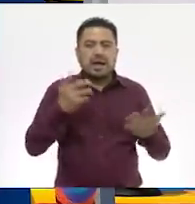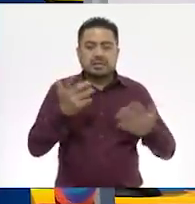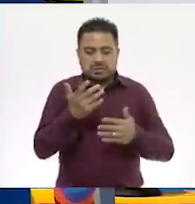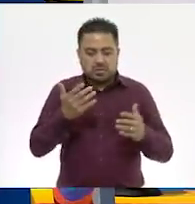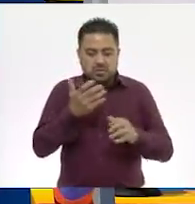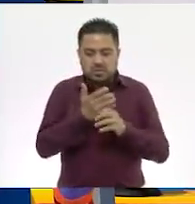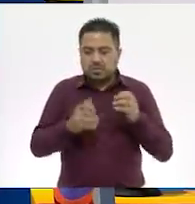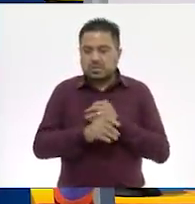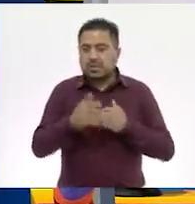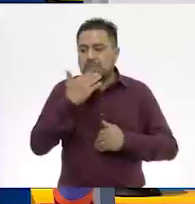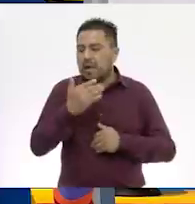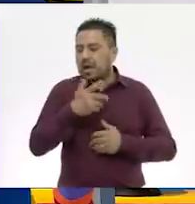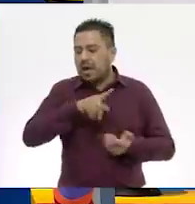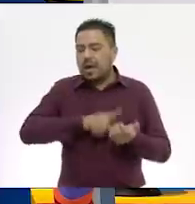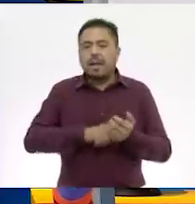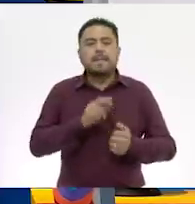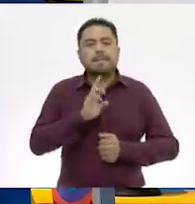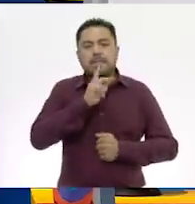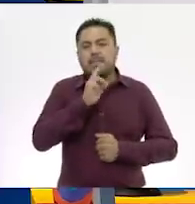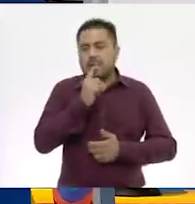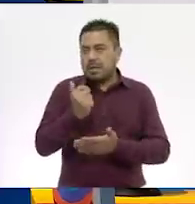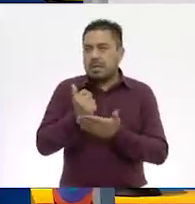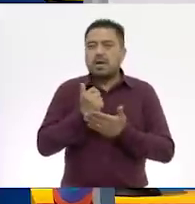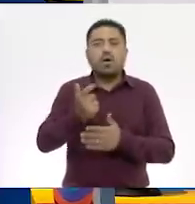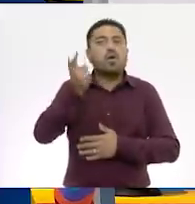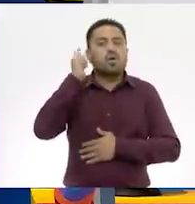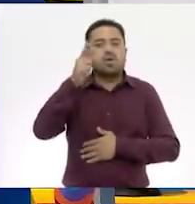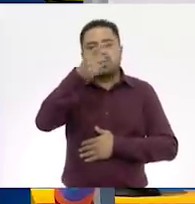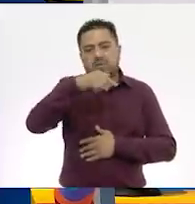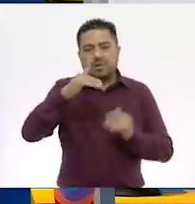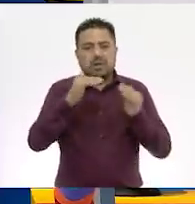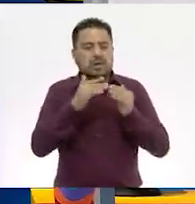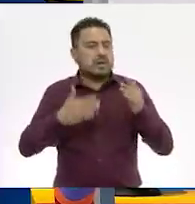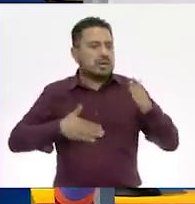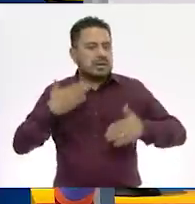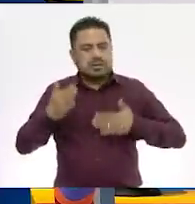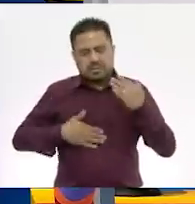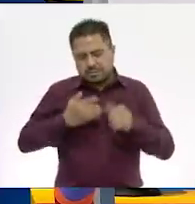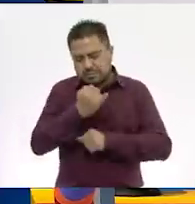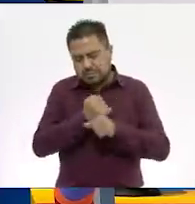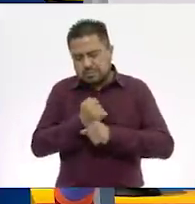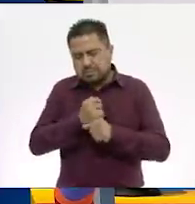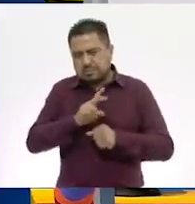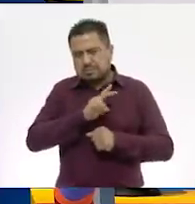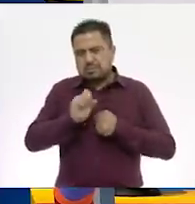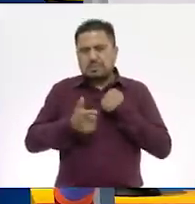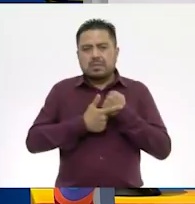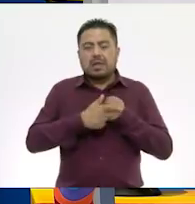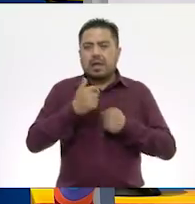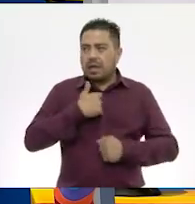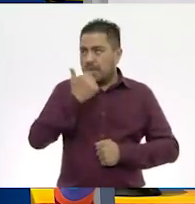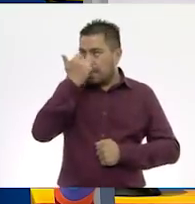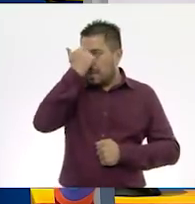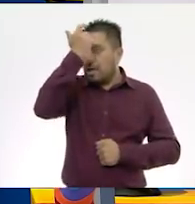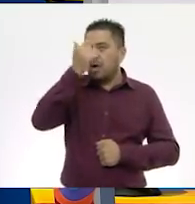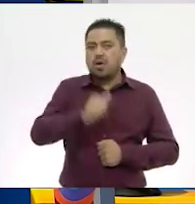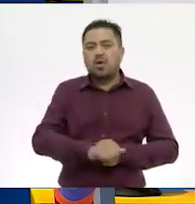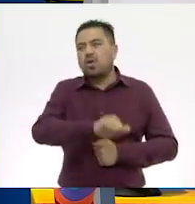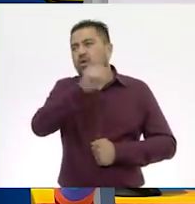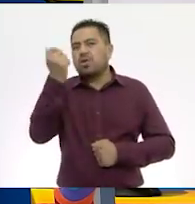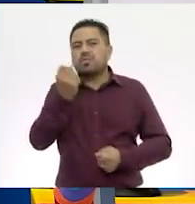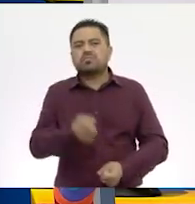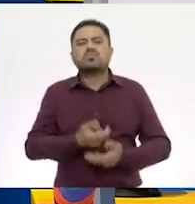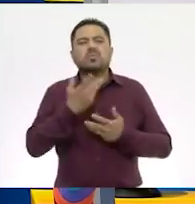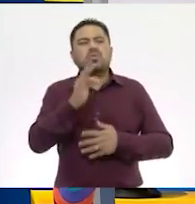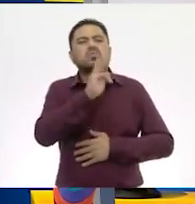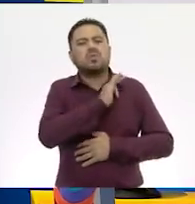buenas, tenemos consecuencias mejores. Espero que en casa hayan disfrutado analizar nuestra fábula. Y se me acaba de ocurrir otro refrán